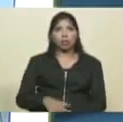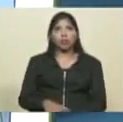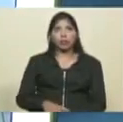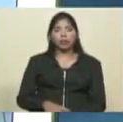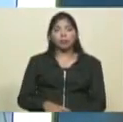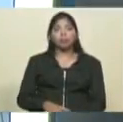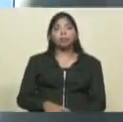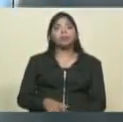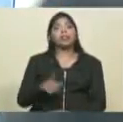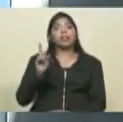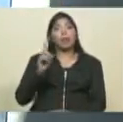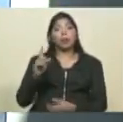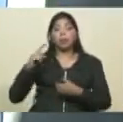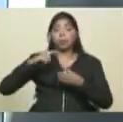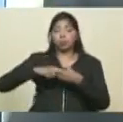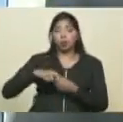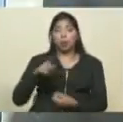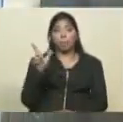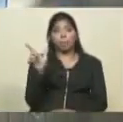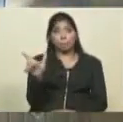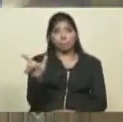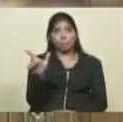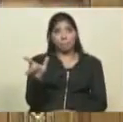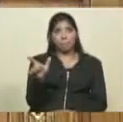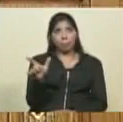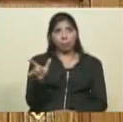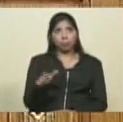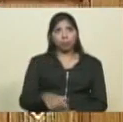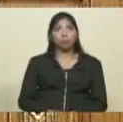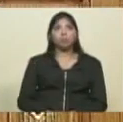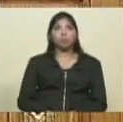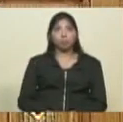Partido Socialista Unido de Venezuela, militante activa.